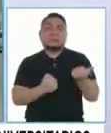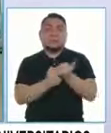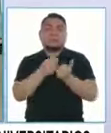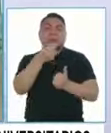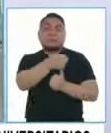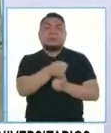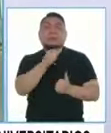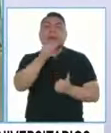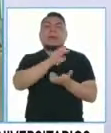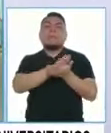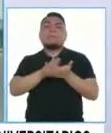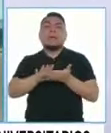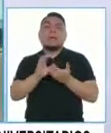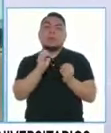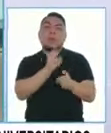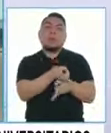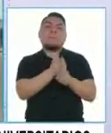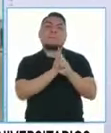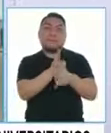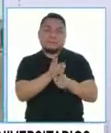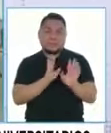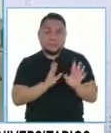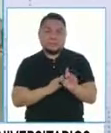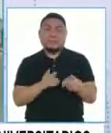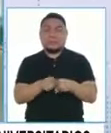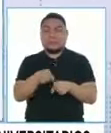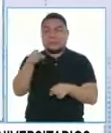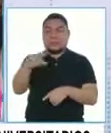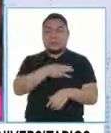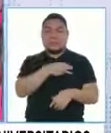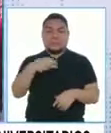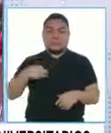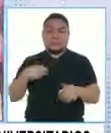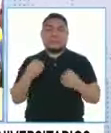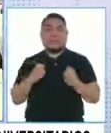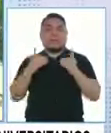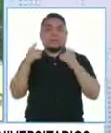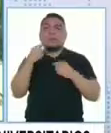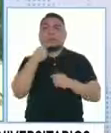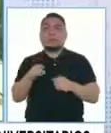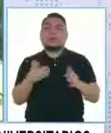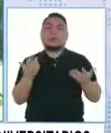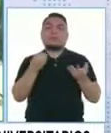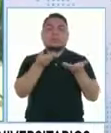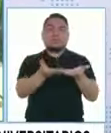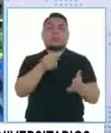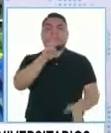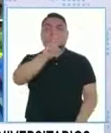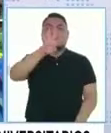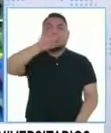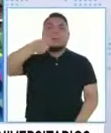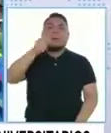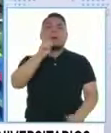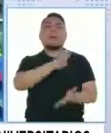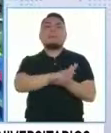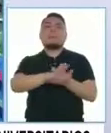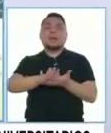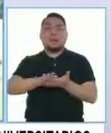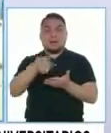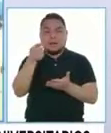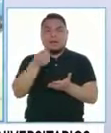través de becas y créditos. Y ahí el Ministerio puso a disposición 24.000 becas para la